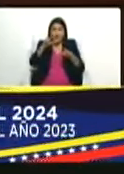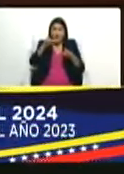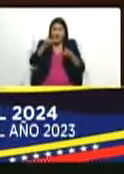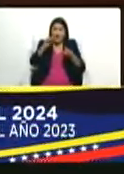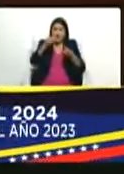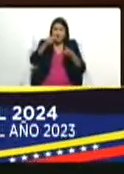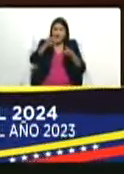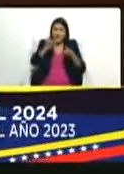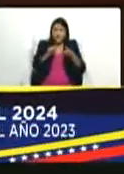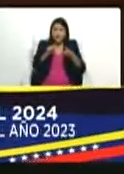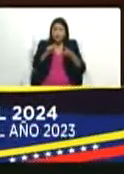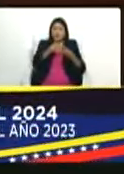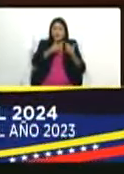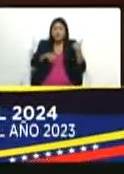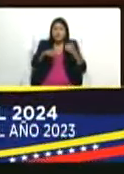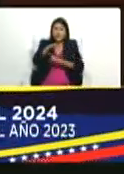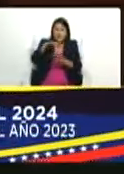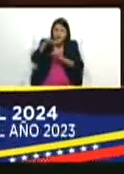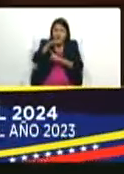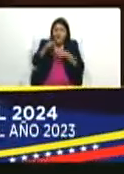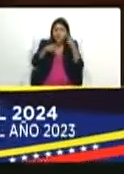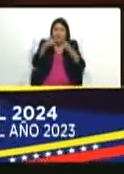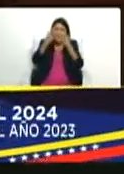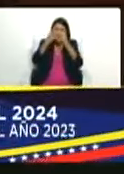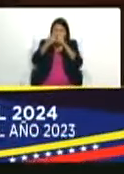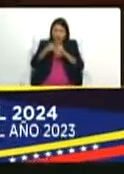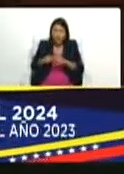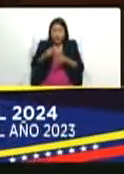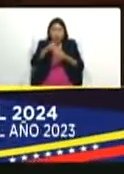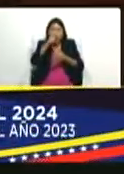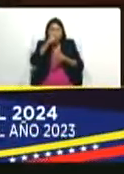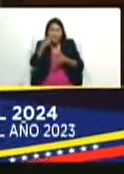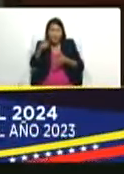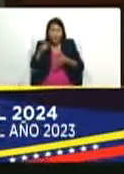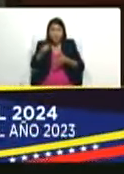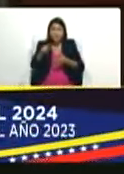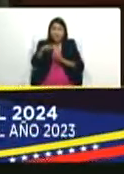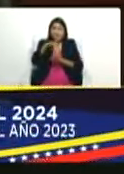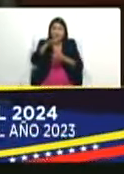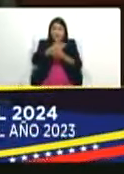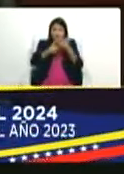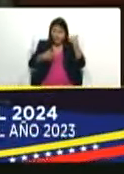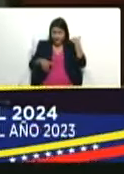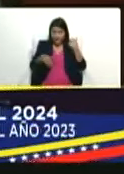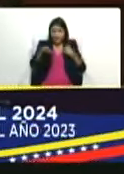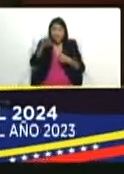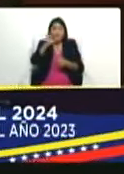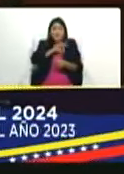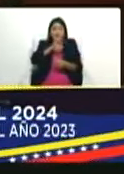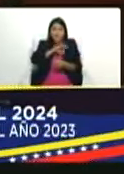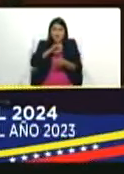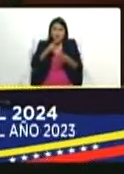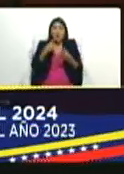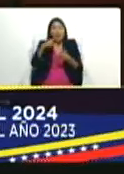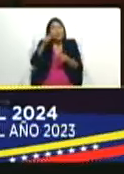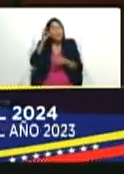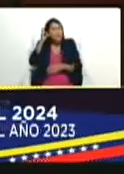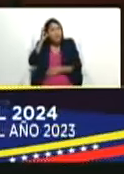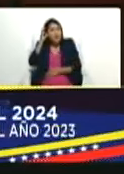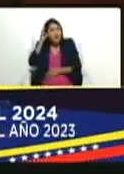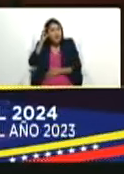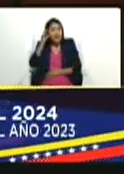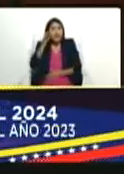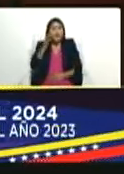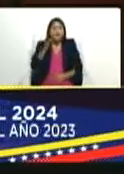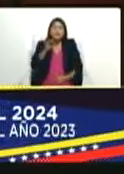Sala Político-Administrativa. Doctor Henry Timaure, presidente de la Sala de Casación Civil. Doctora Elsa Gómez, presidenta